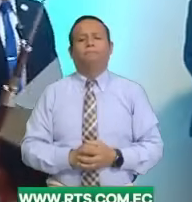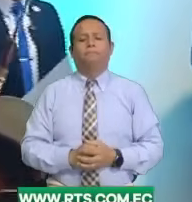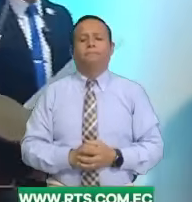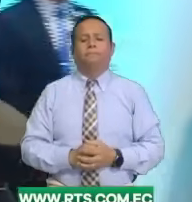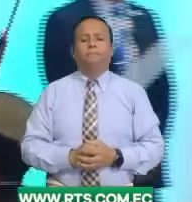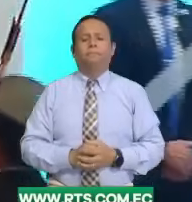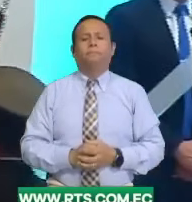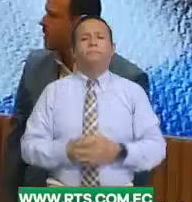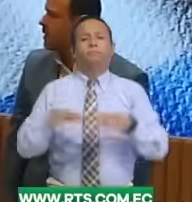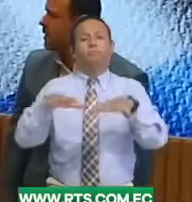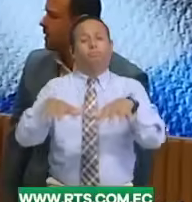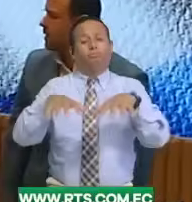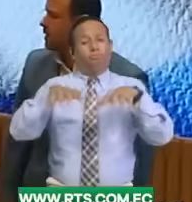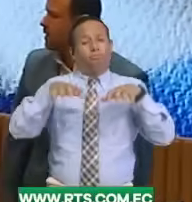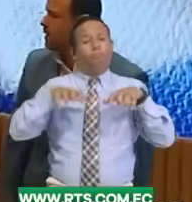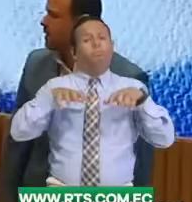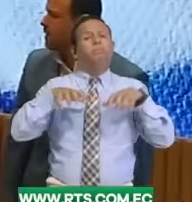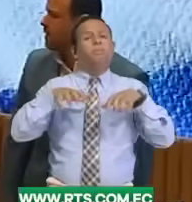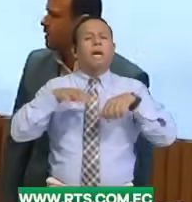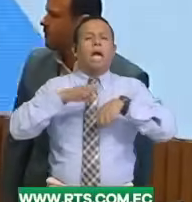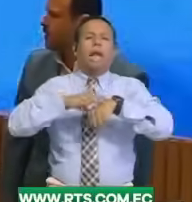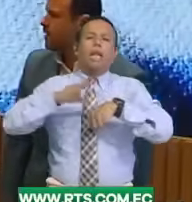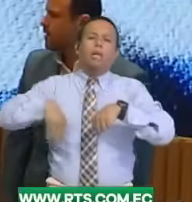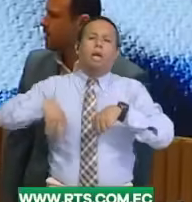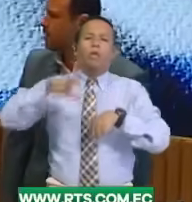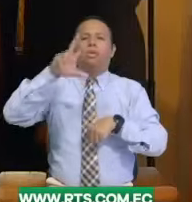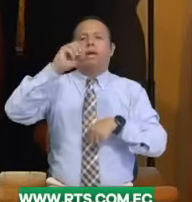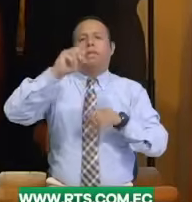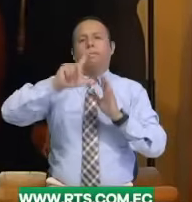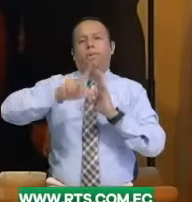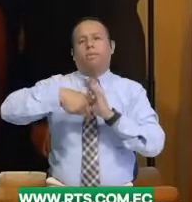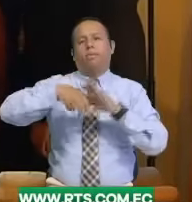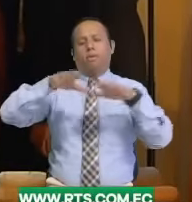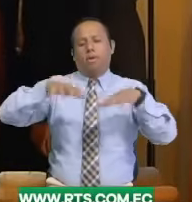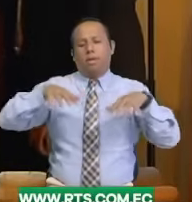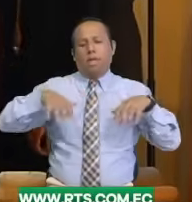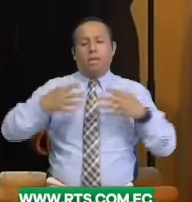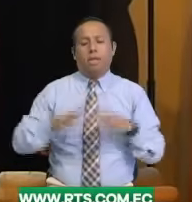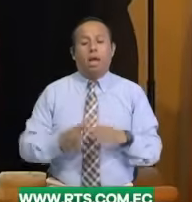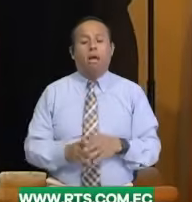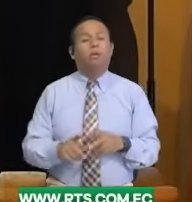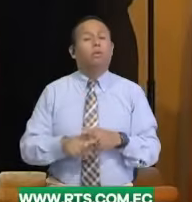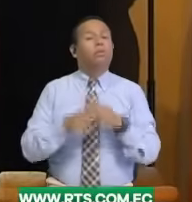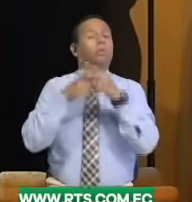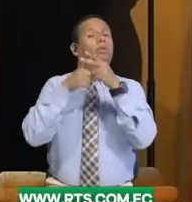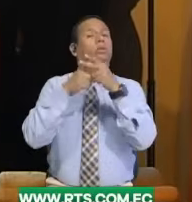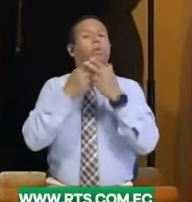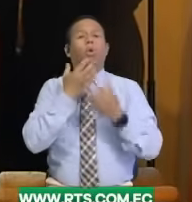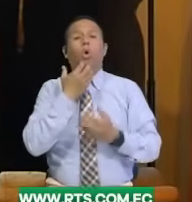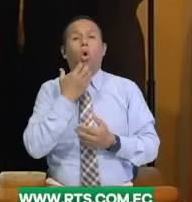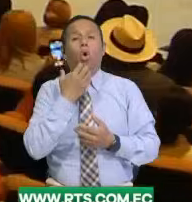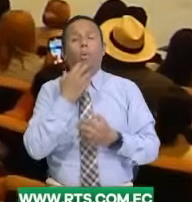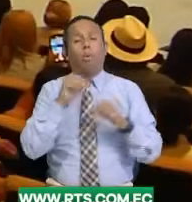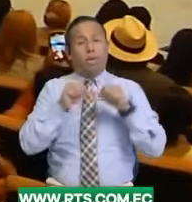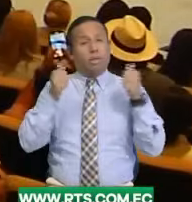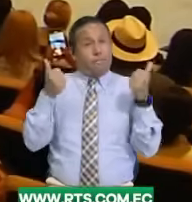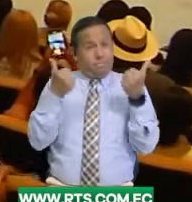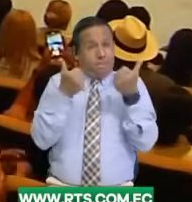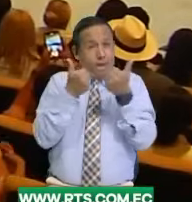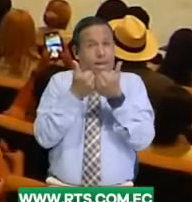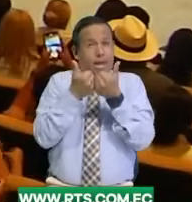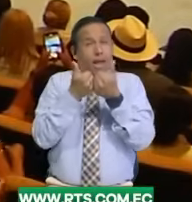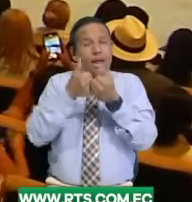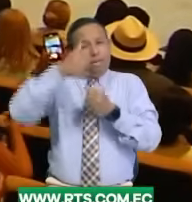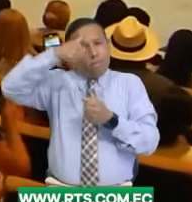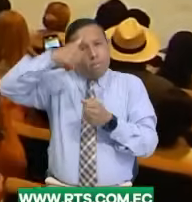La ceremonia empezó con media hora de atraso y en la primera parte de la sesión conmemorativa de la Asamblea por el